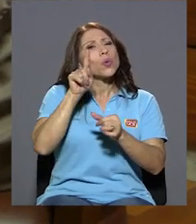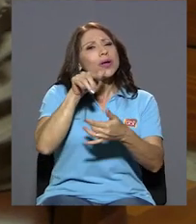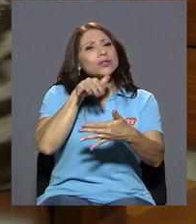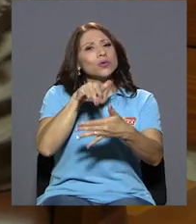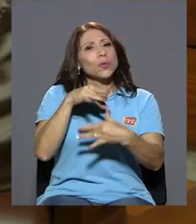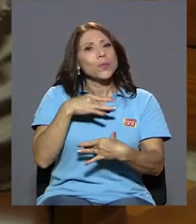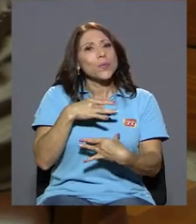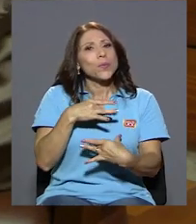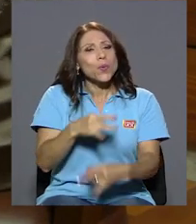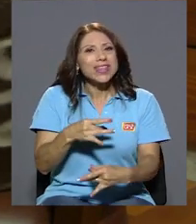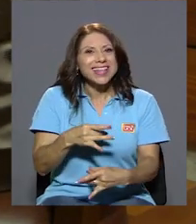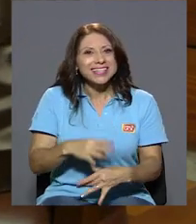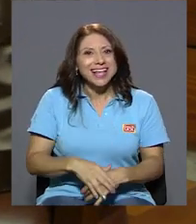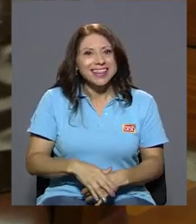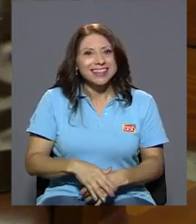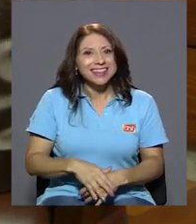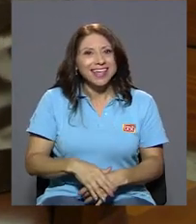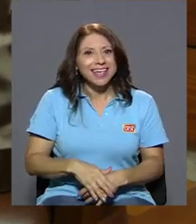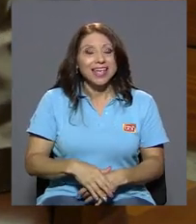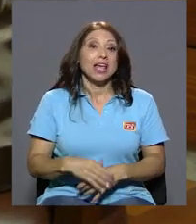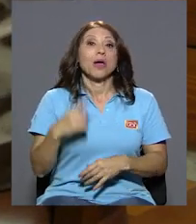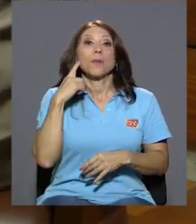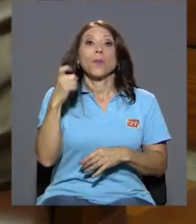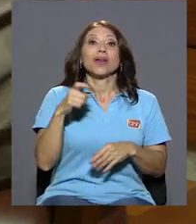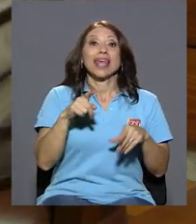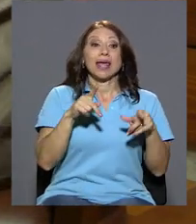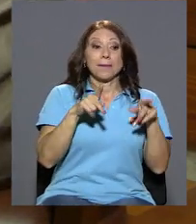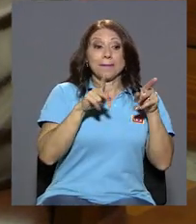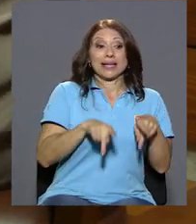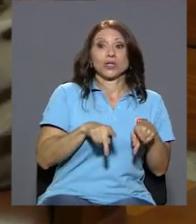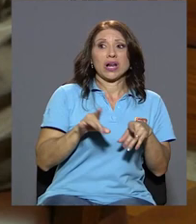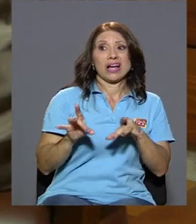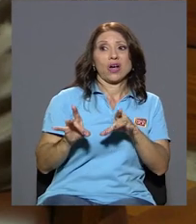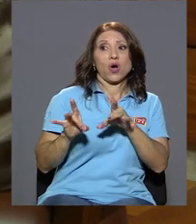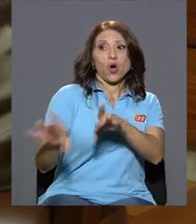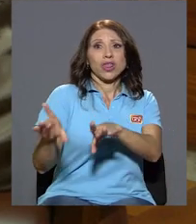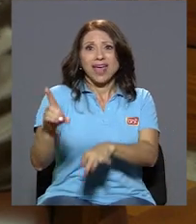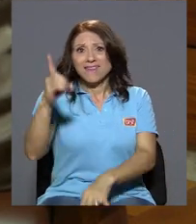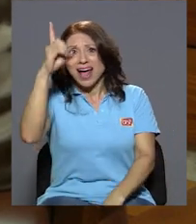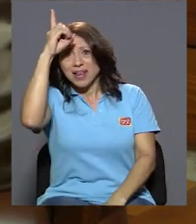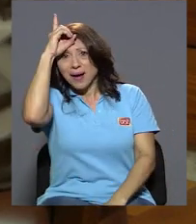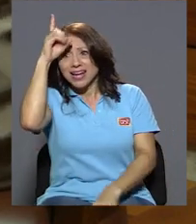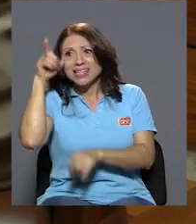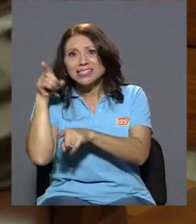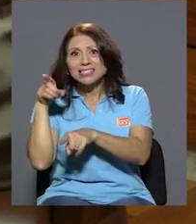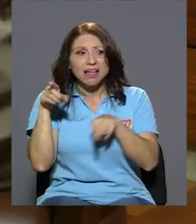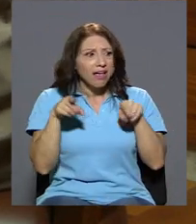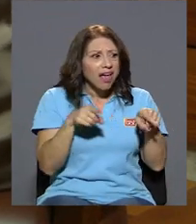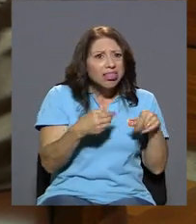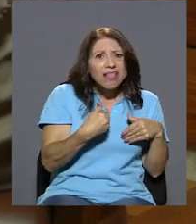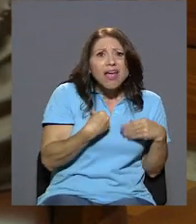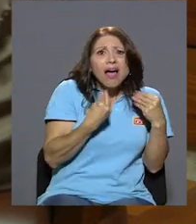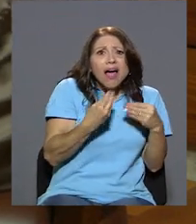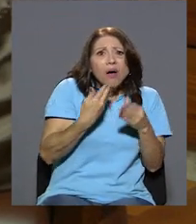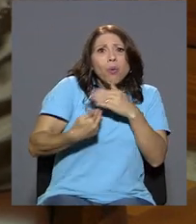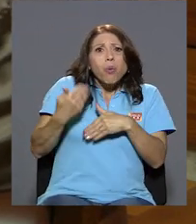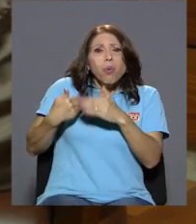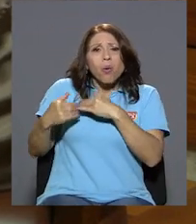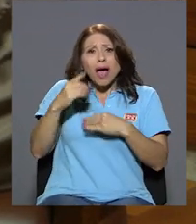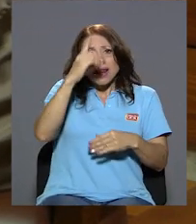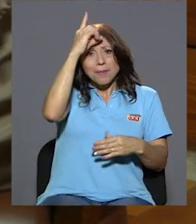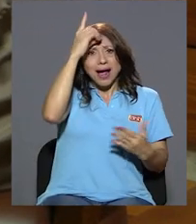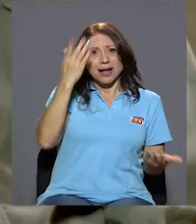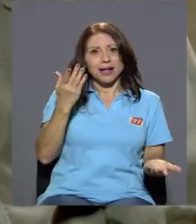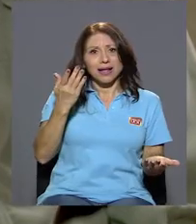uno muy interesante porque entonces el que odiaba los alemanes resulta que tenía cualquier cantidad de ascendencia